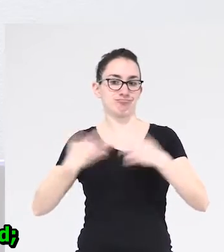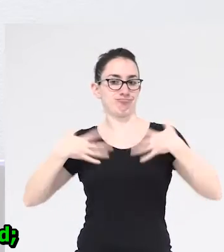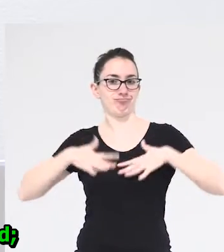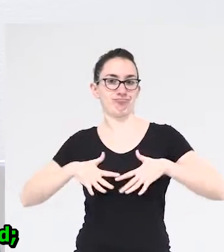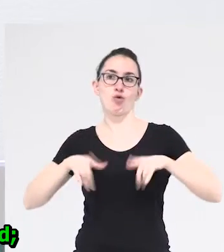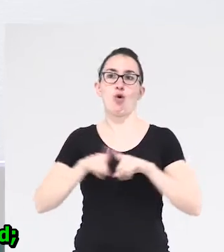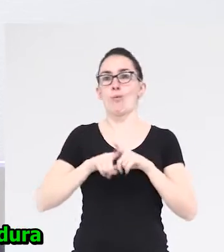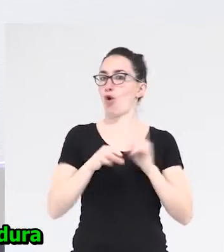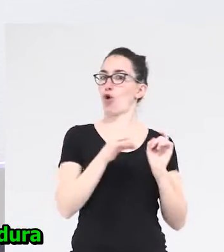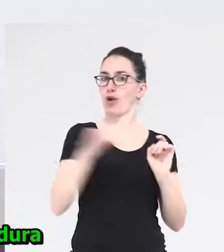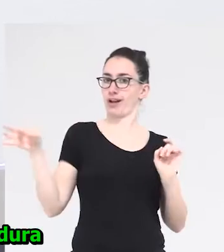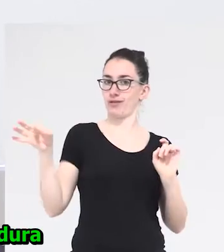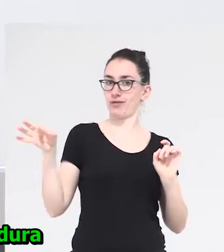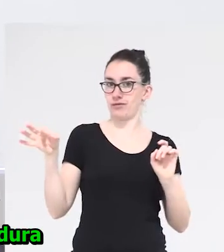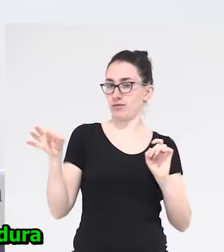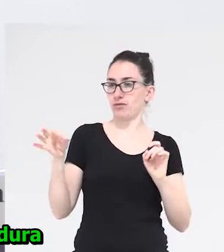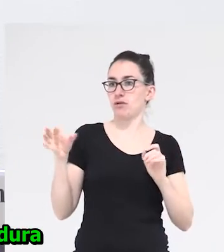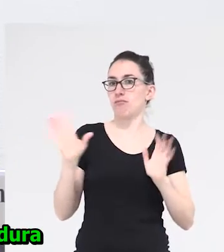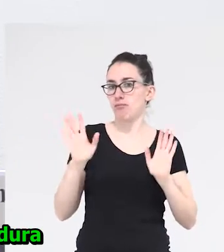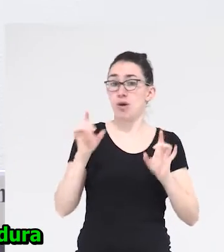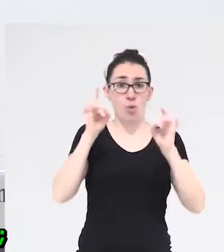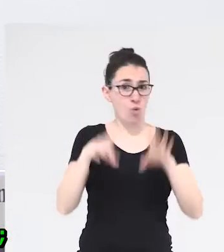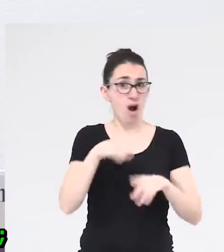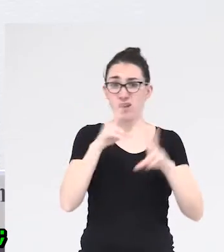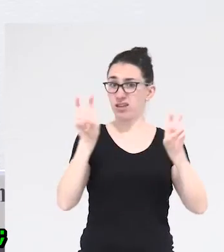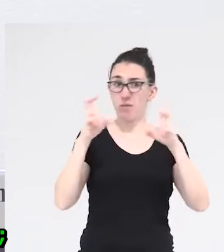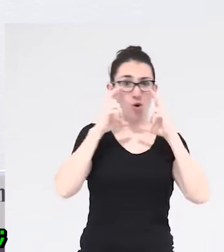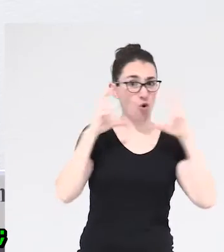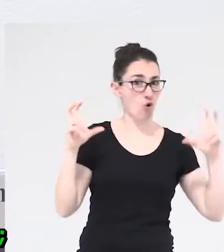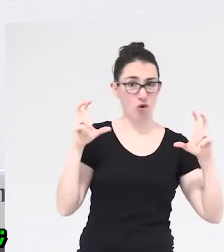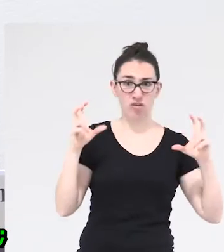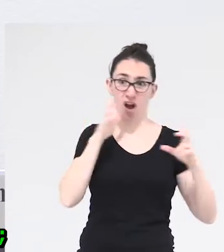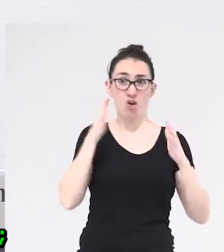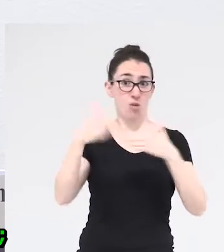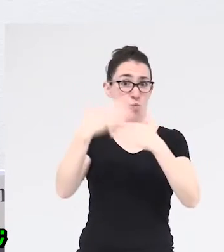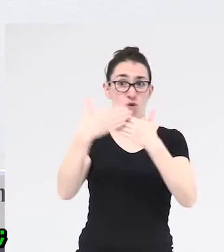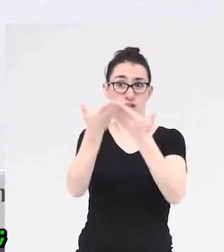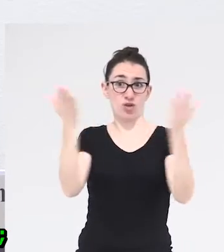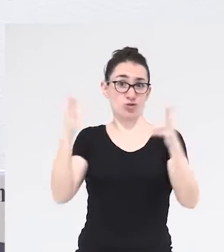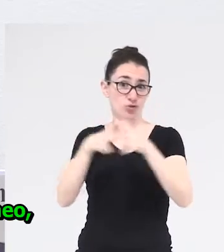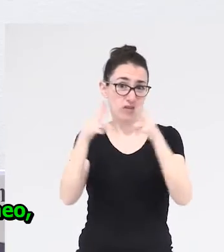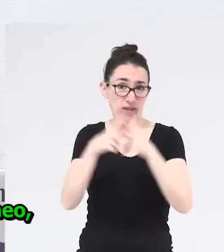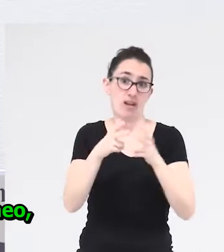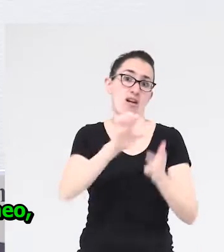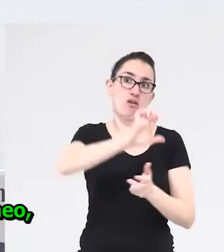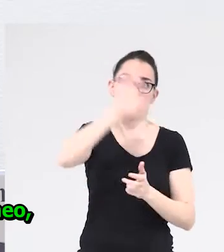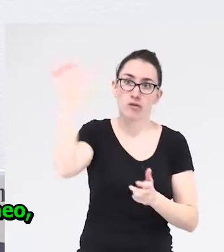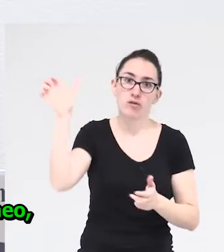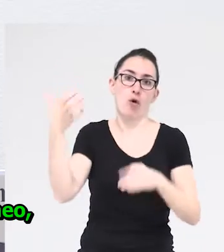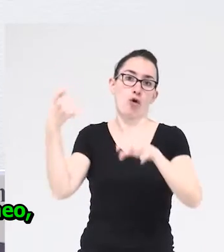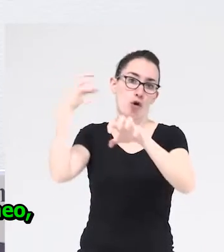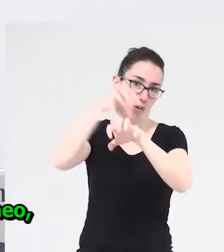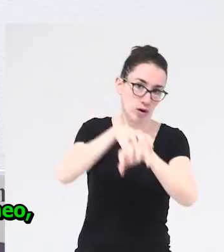correcta de sexualidad, bueno, también pasa esto con la gordura, ¿no? En las sociedades modernocoloniales, occidentales, pasa esto que es un